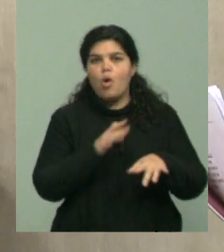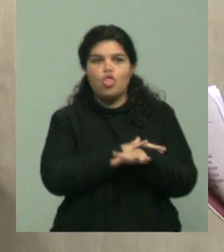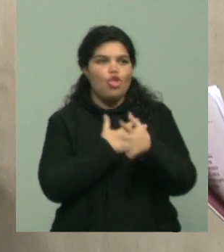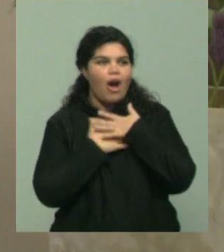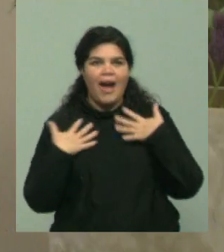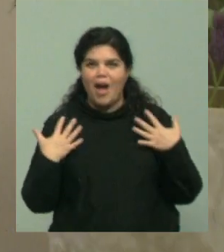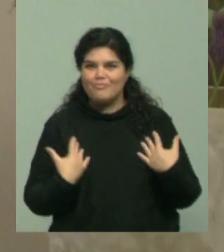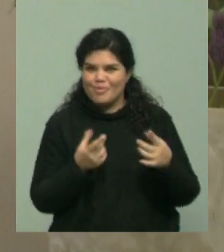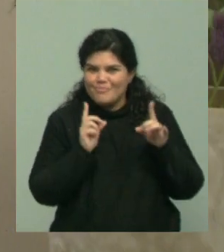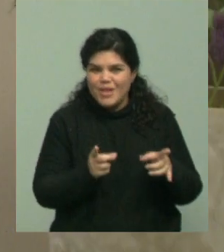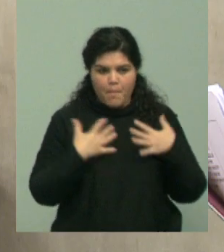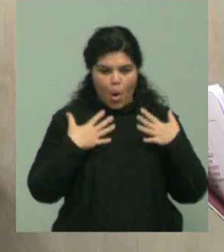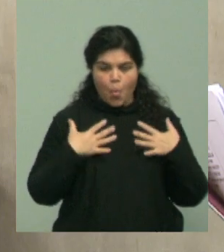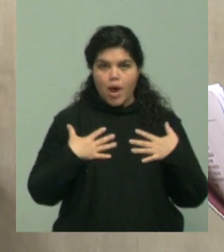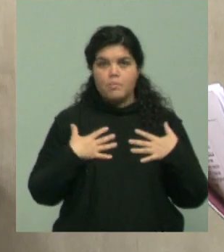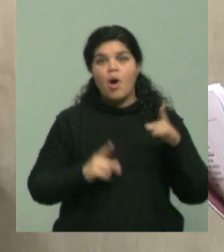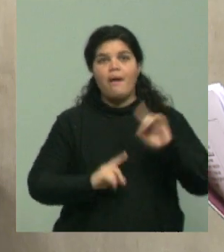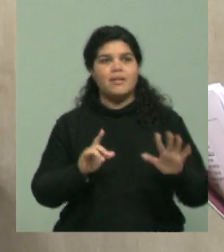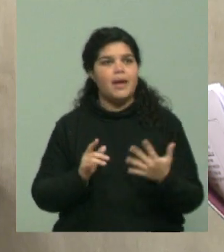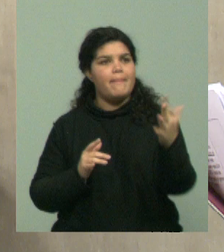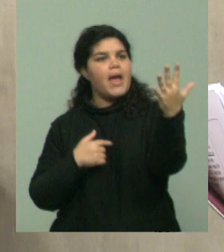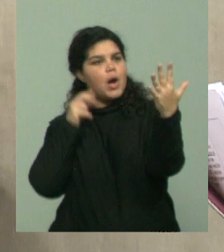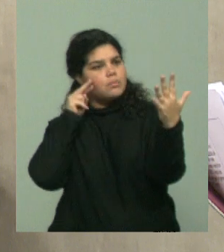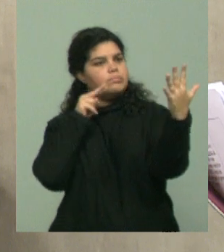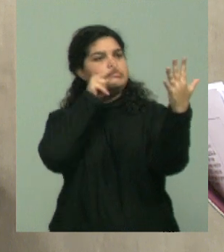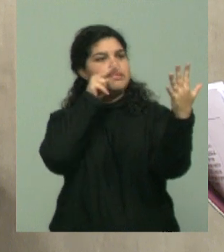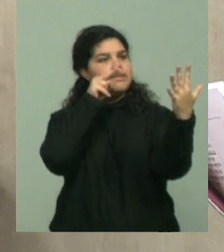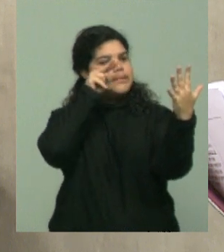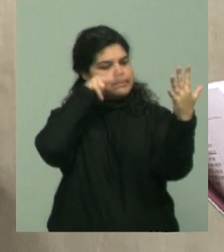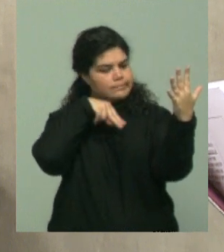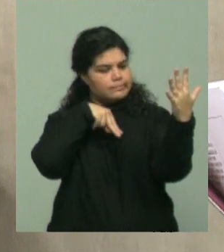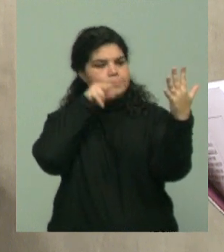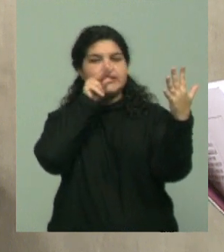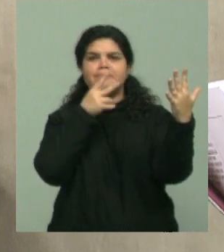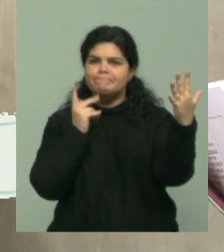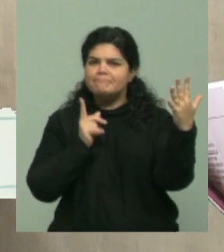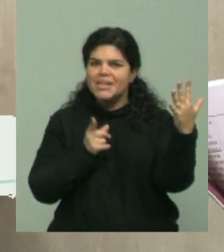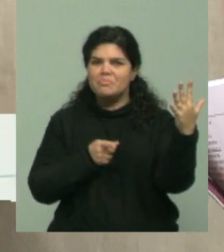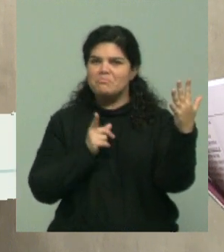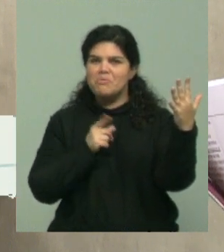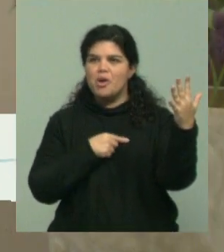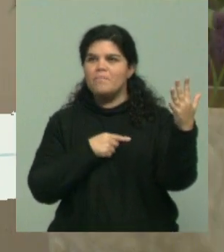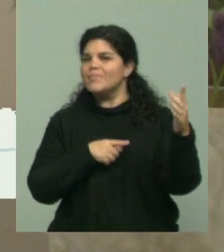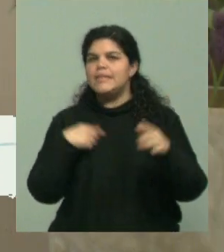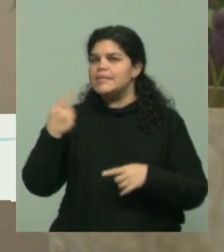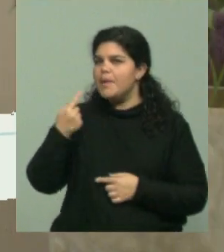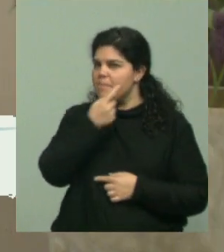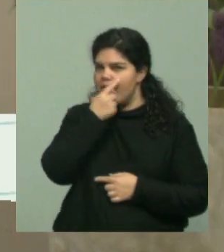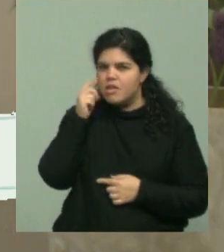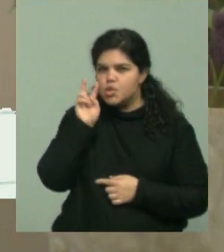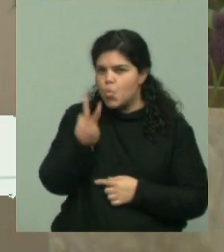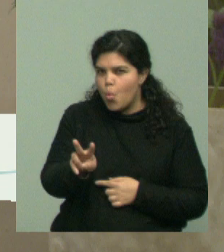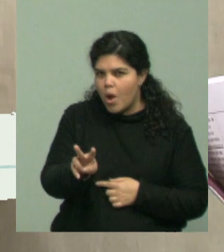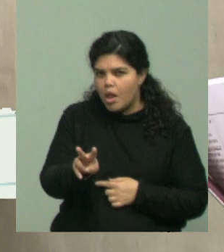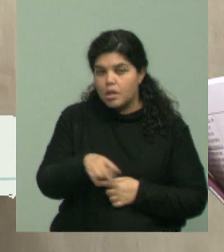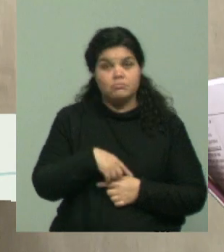cual. Y bueno, y nos vemos en el espejo ahí, siempre lo que es la figura es como que lo tiene... visual, ¿no? Como también